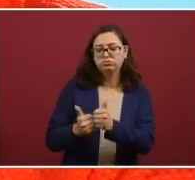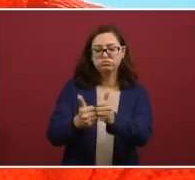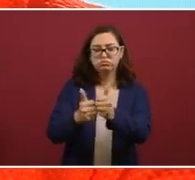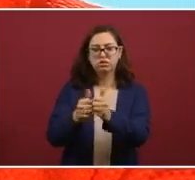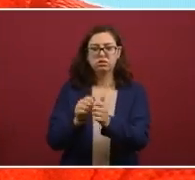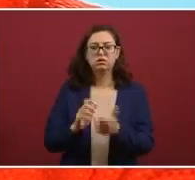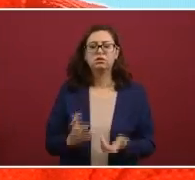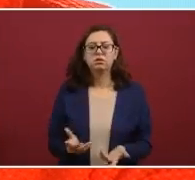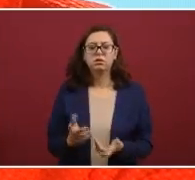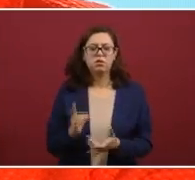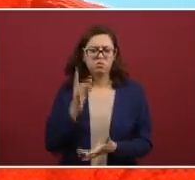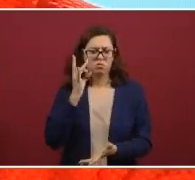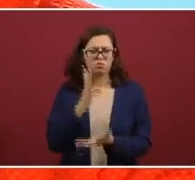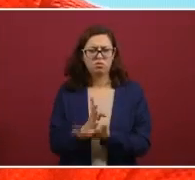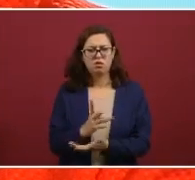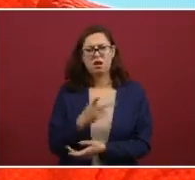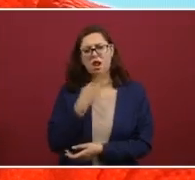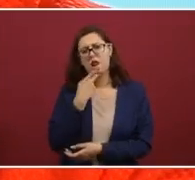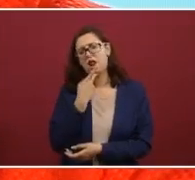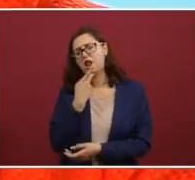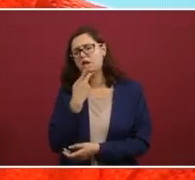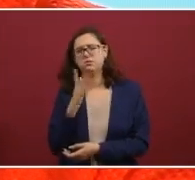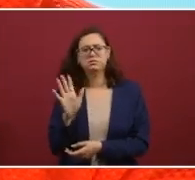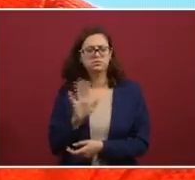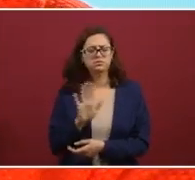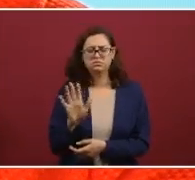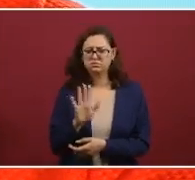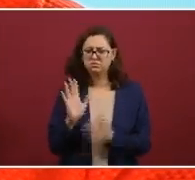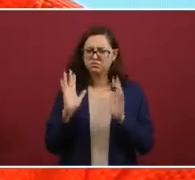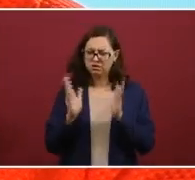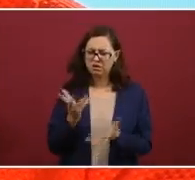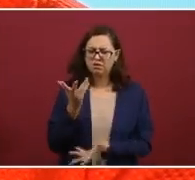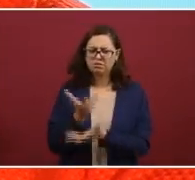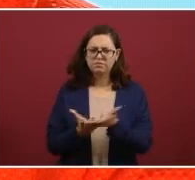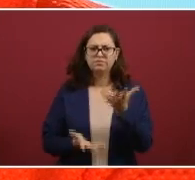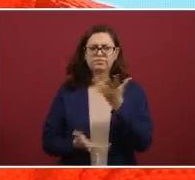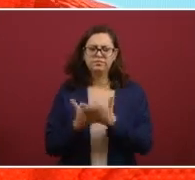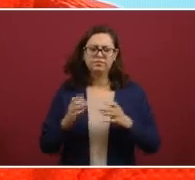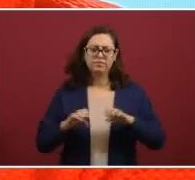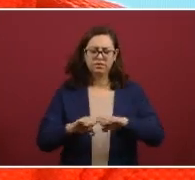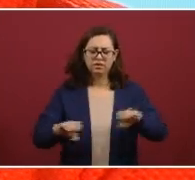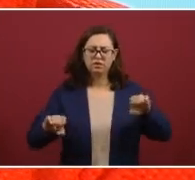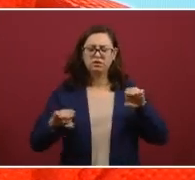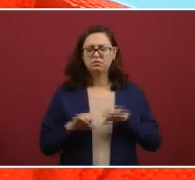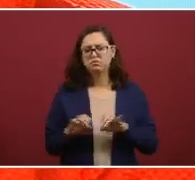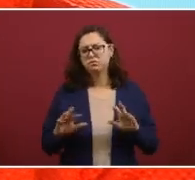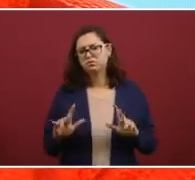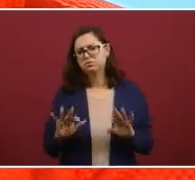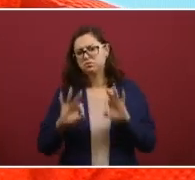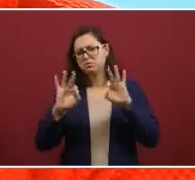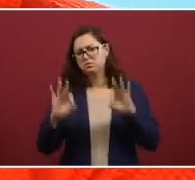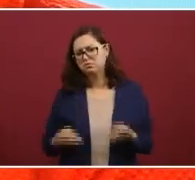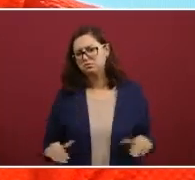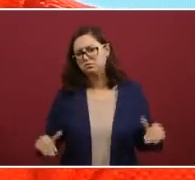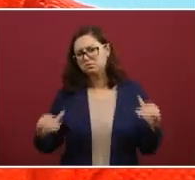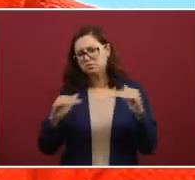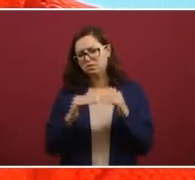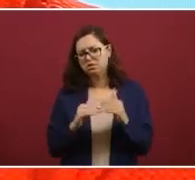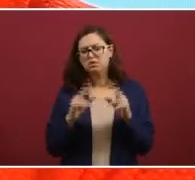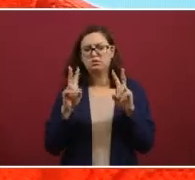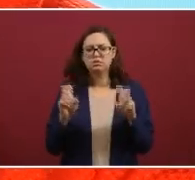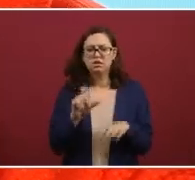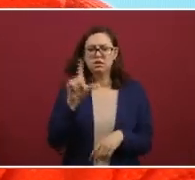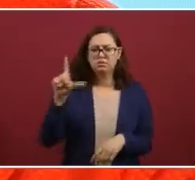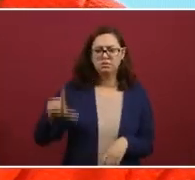solo palabras. El presidente ha nombrado un gabinete paritario cuyas carteras más importantes como